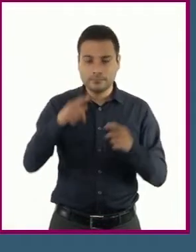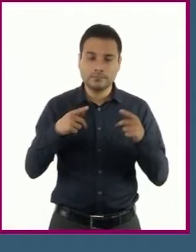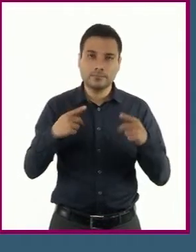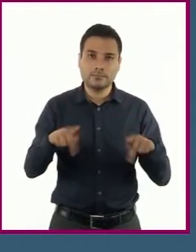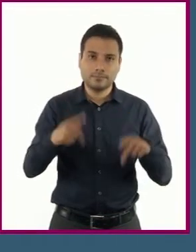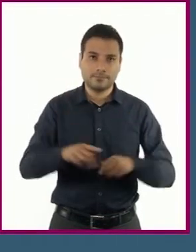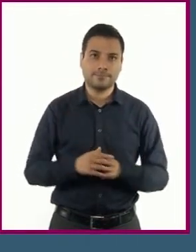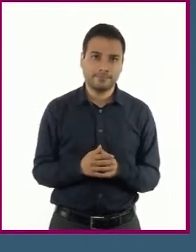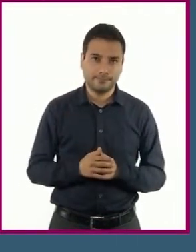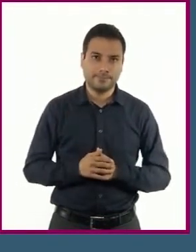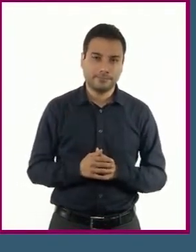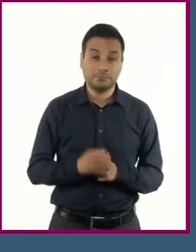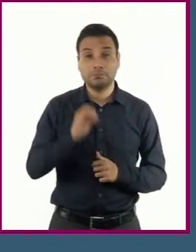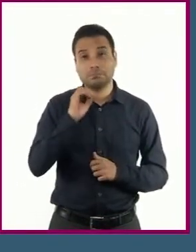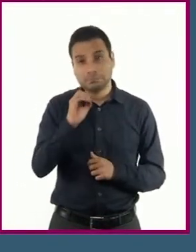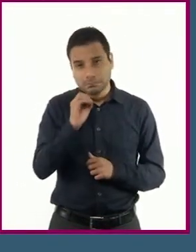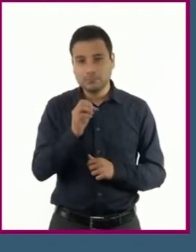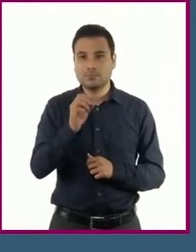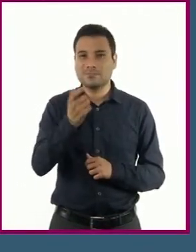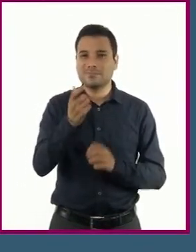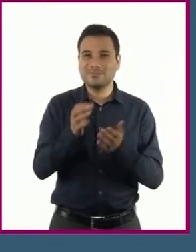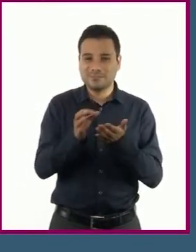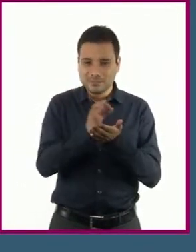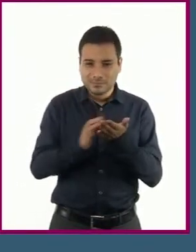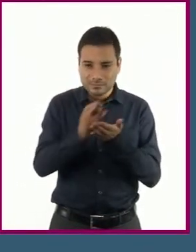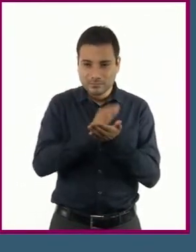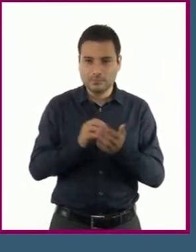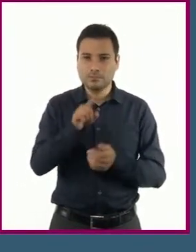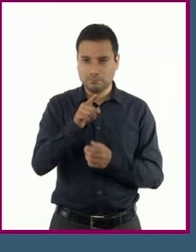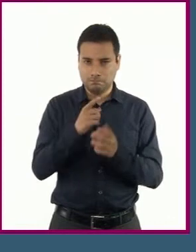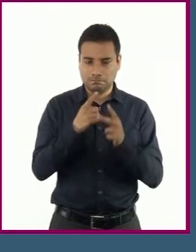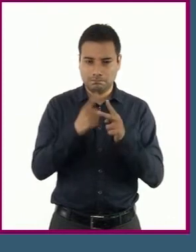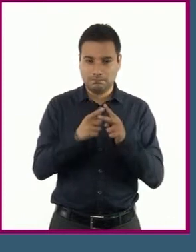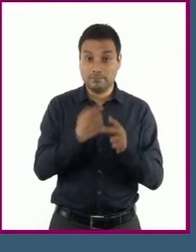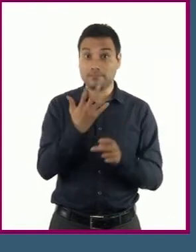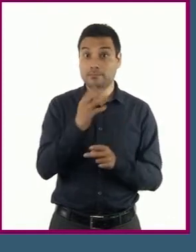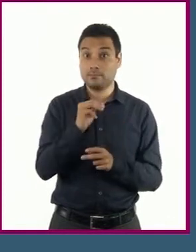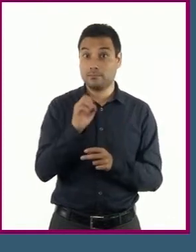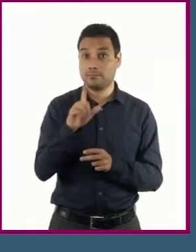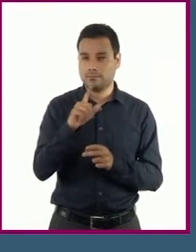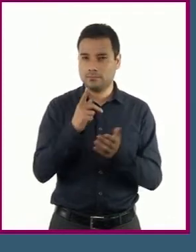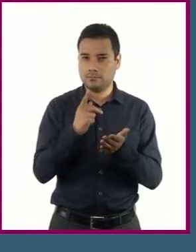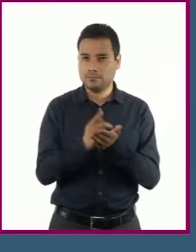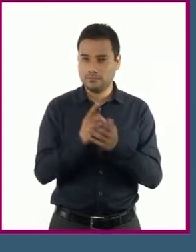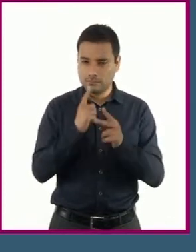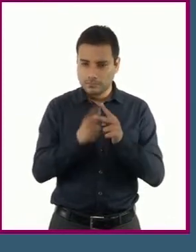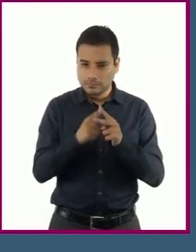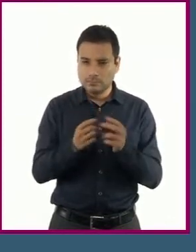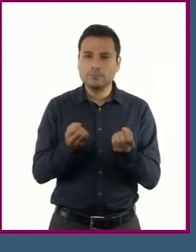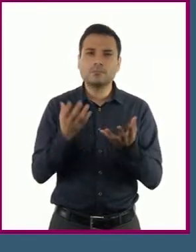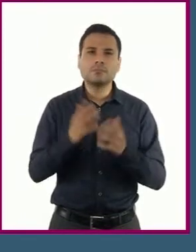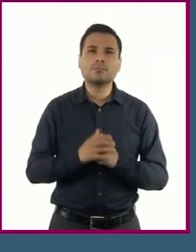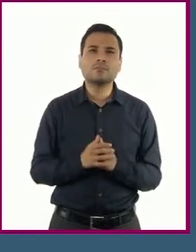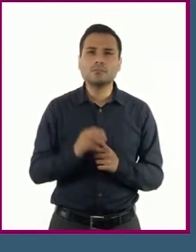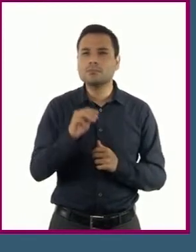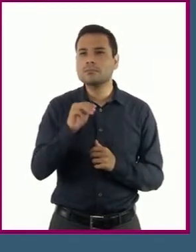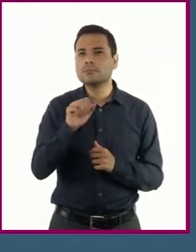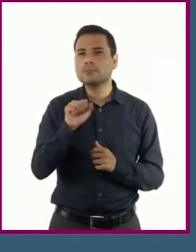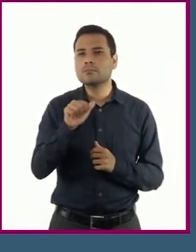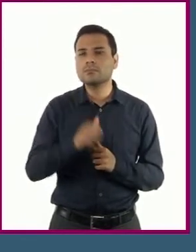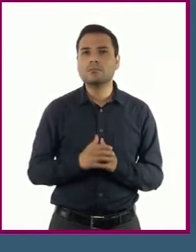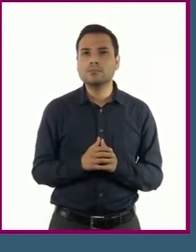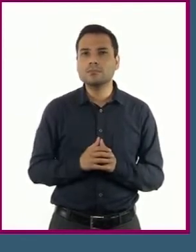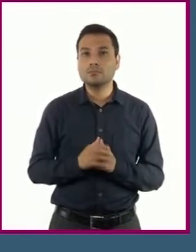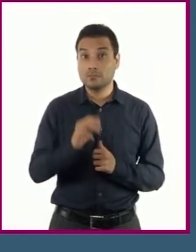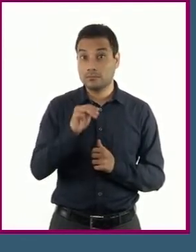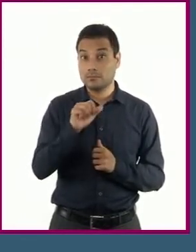fines monetarios. Calculen la masa en gramos de 5 mol de plata, Ag. Su masa atómica es de